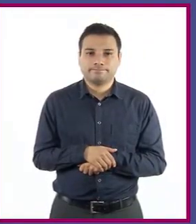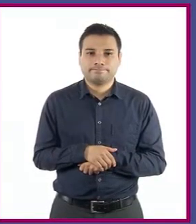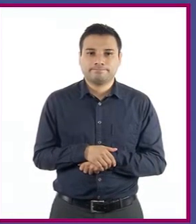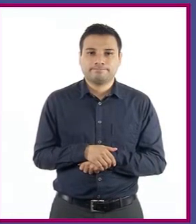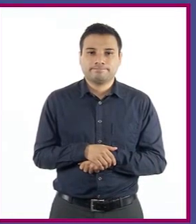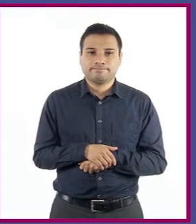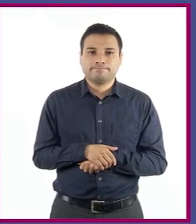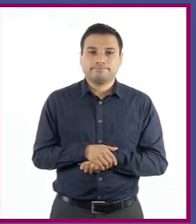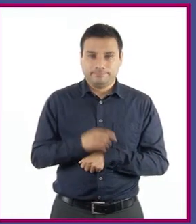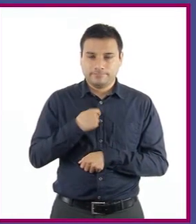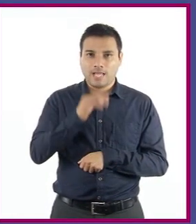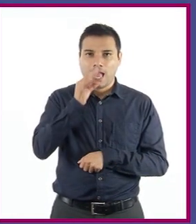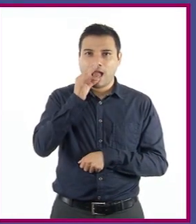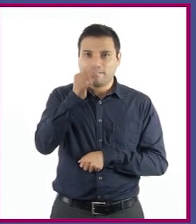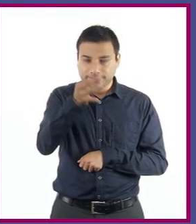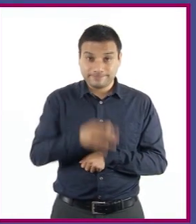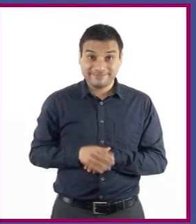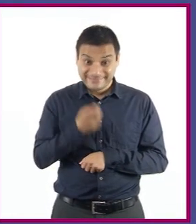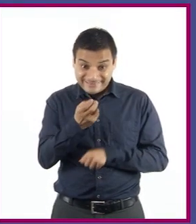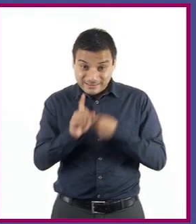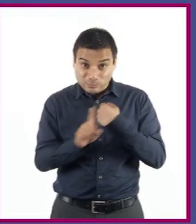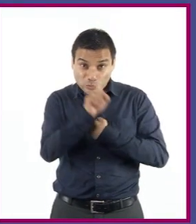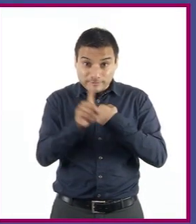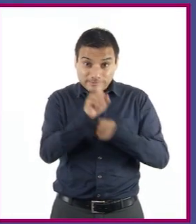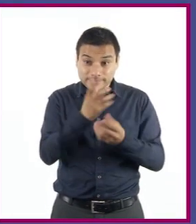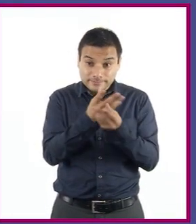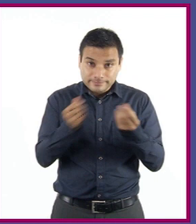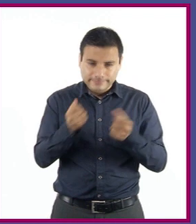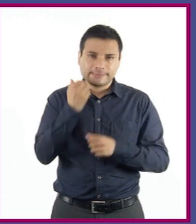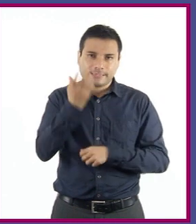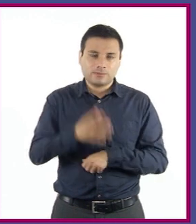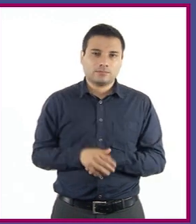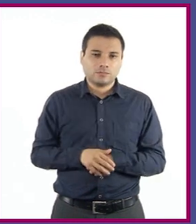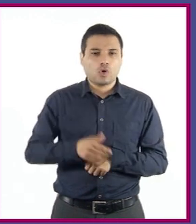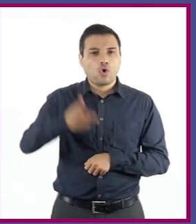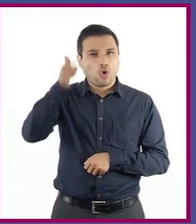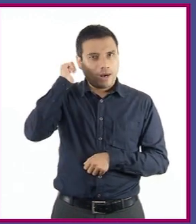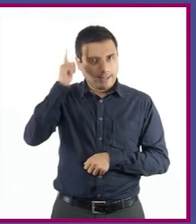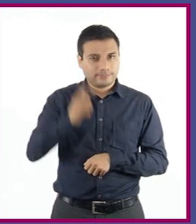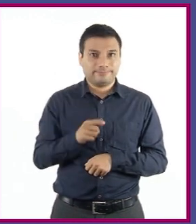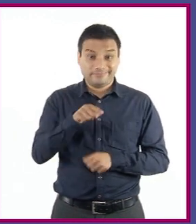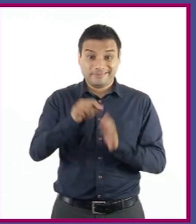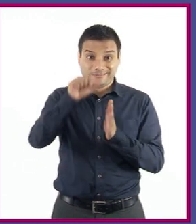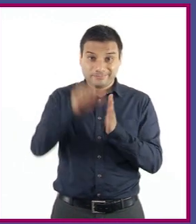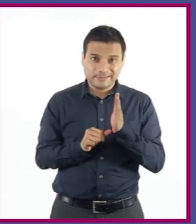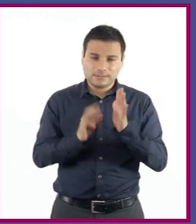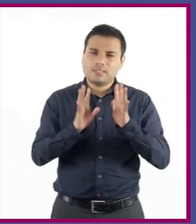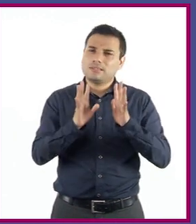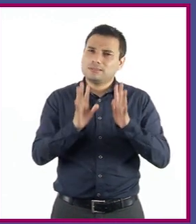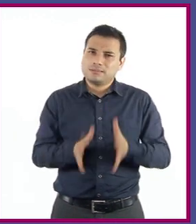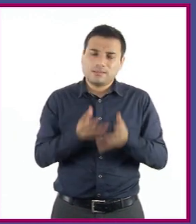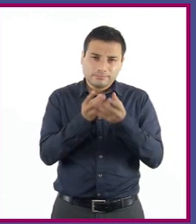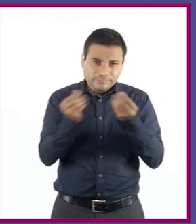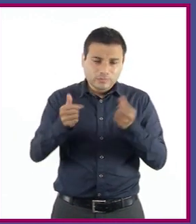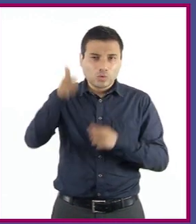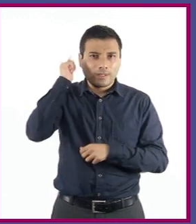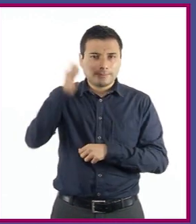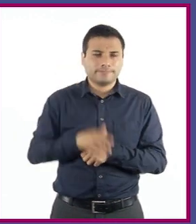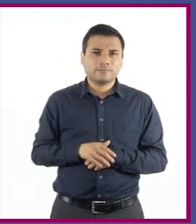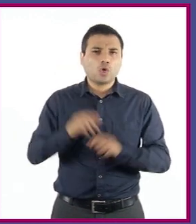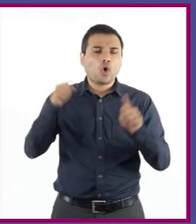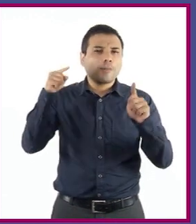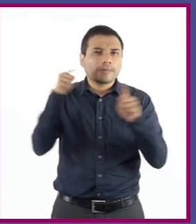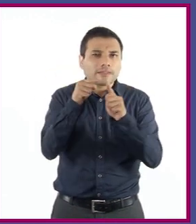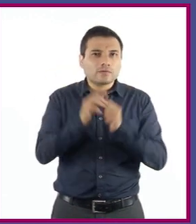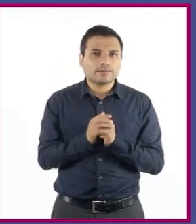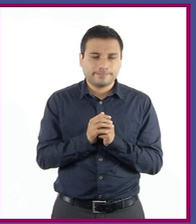deseo de participar en la solución de este problema y esperamos que cuando mucho en este mes se pueda resolver esta situación, con la finalidad de